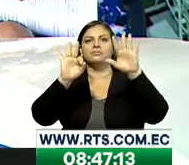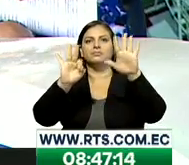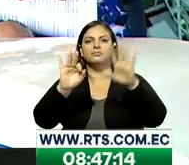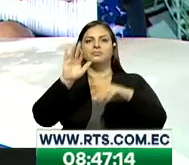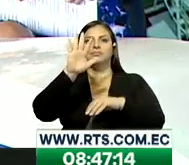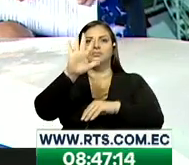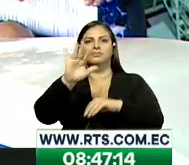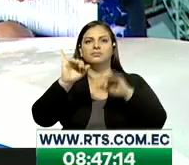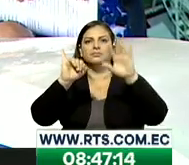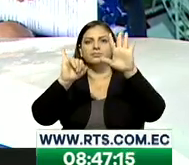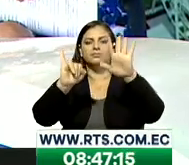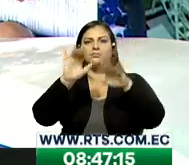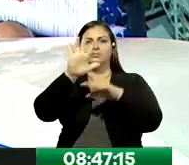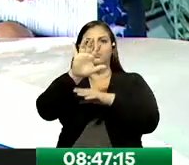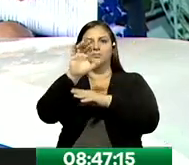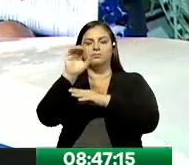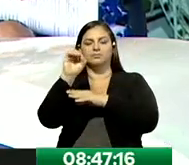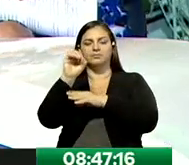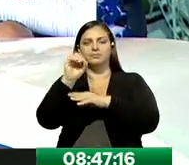096-958-5650 y al